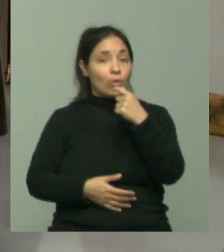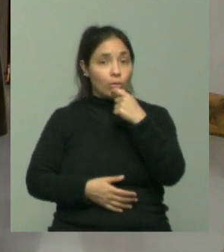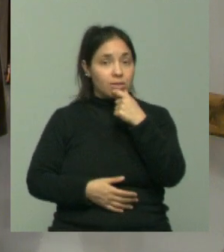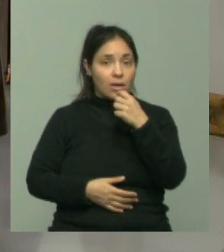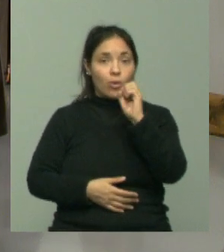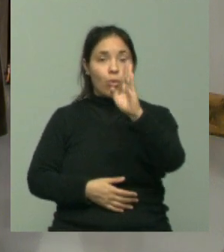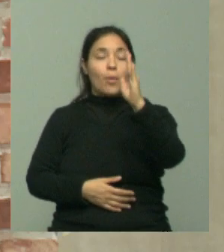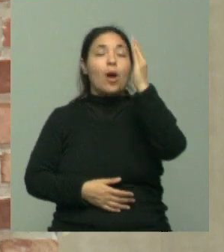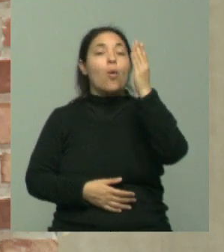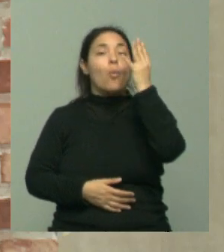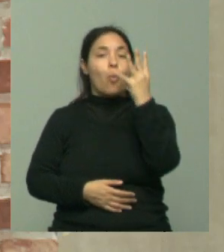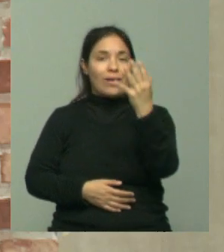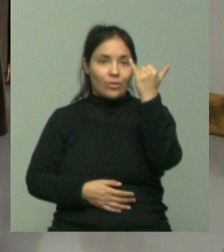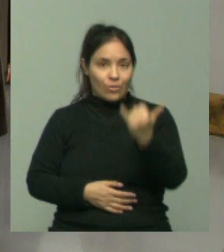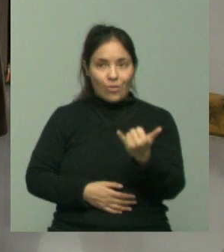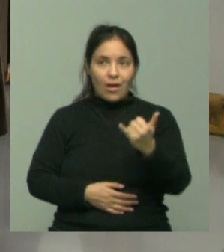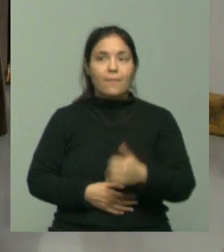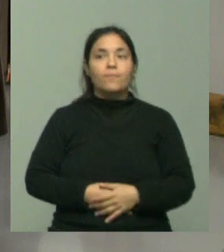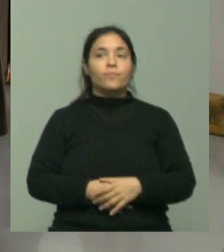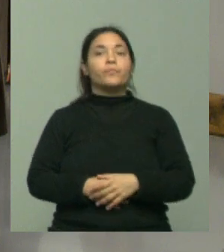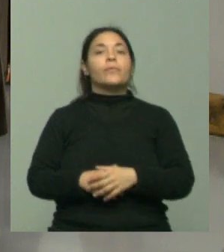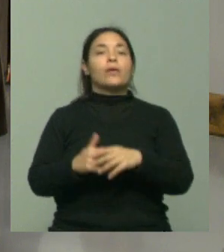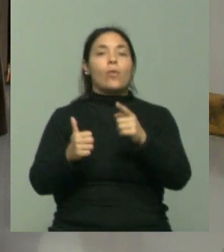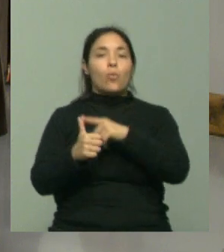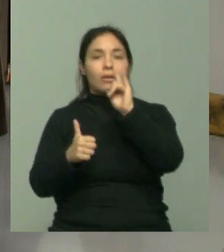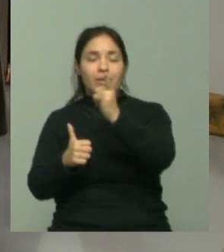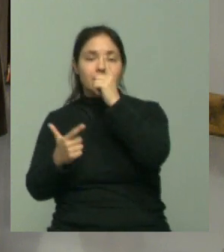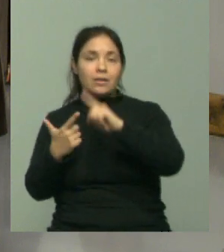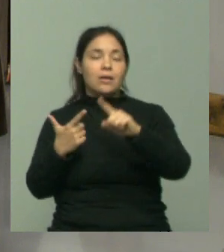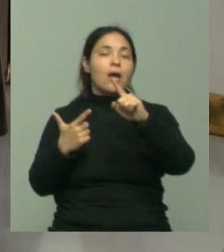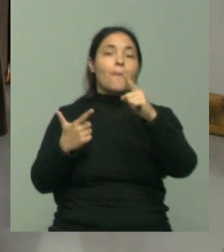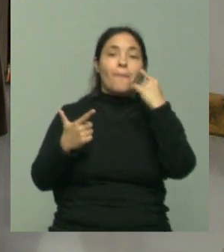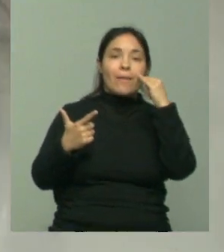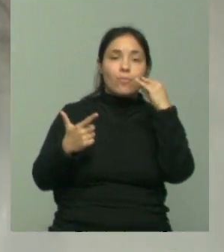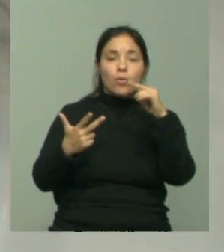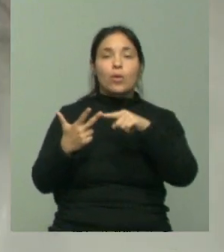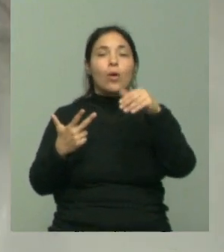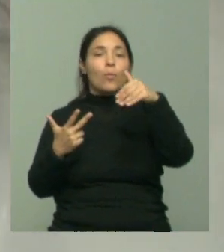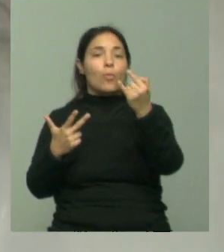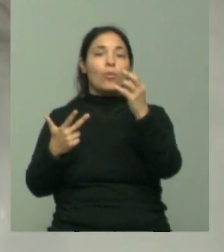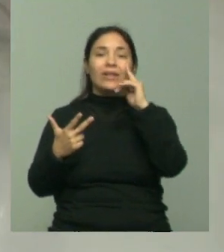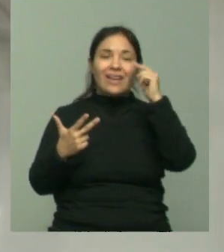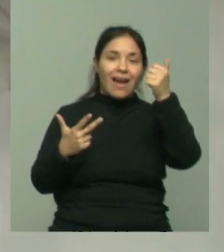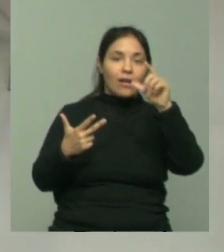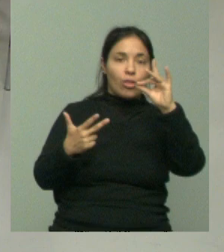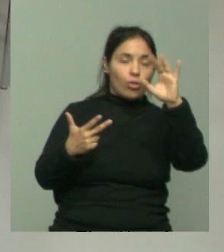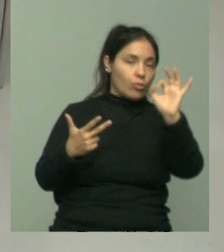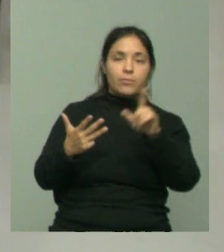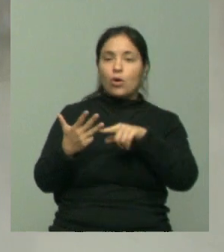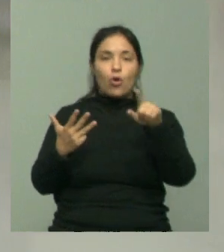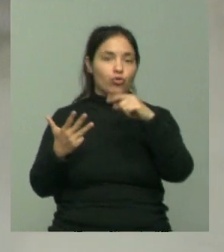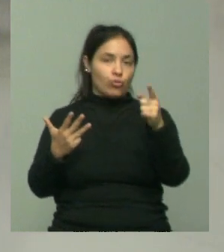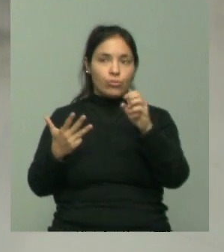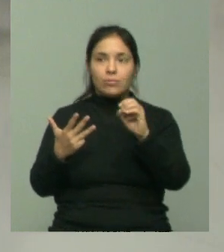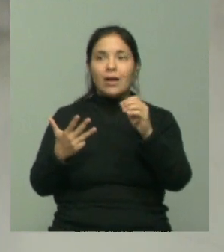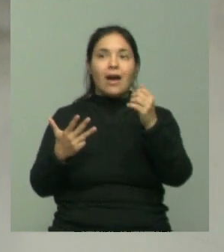hay cuatro. Está la Universidad, Cabem, la Municipalidad de Maipú y Murialto. Bien. Y después... Y Alma.